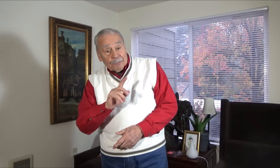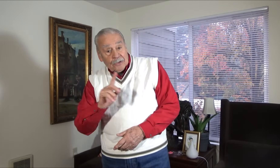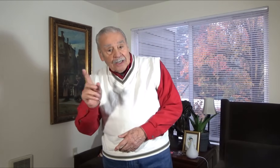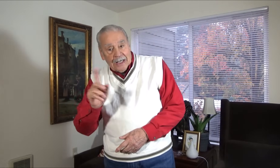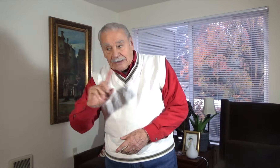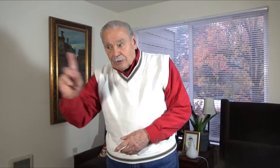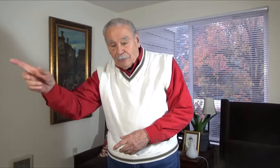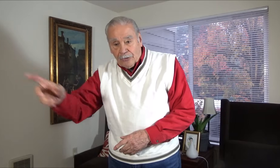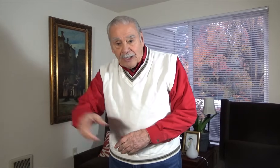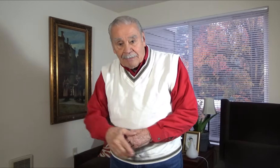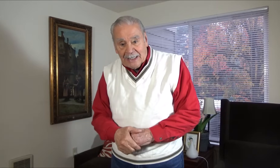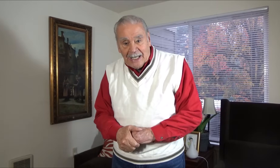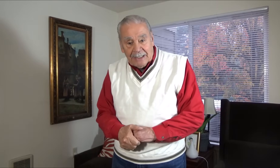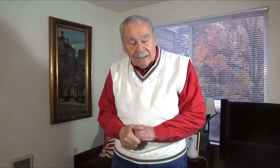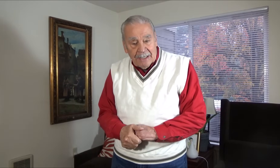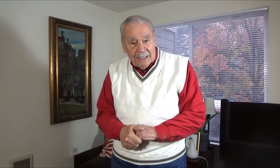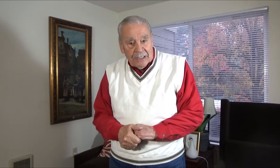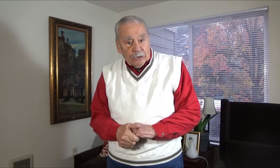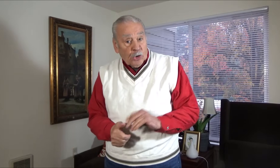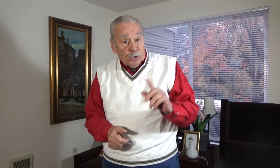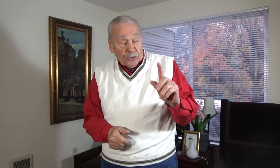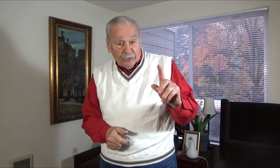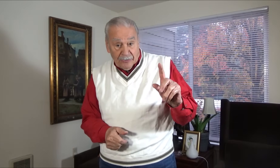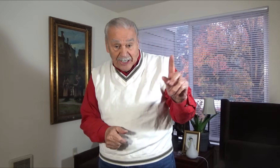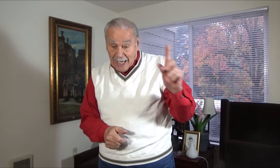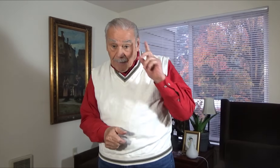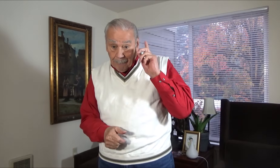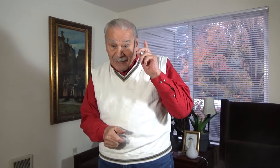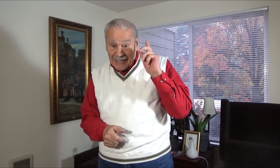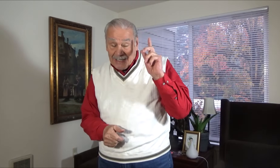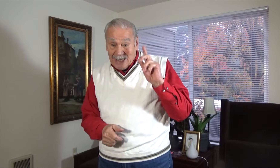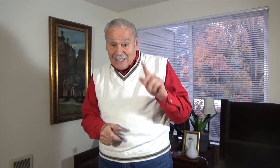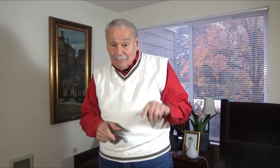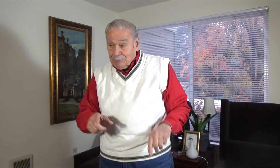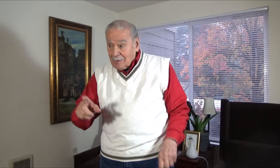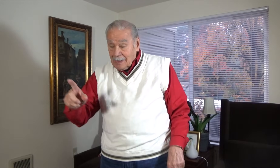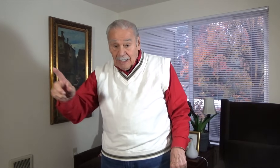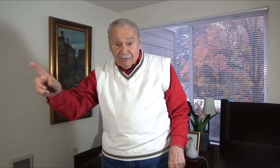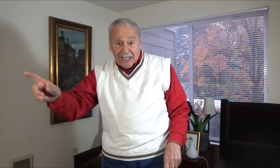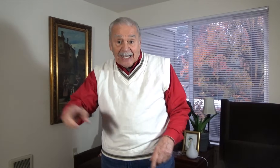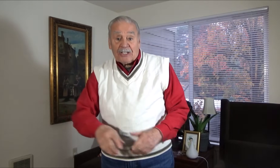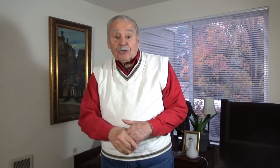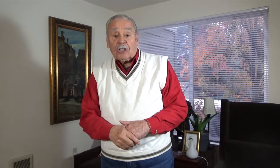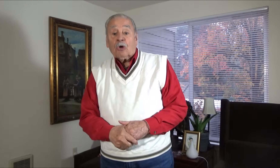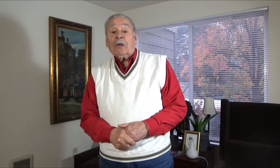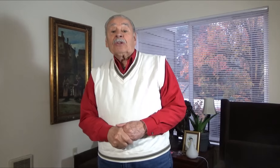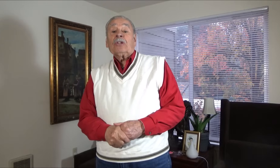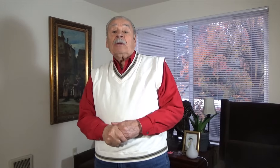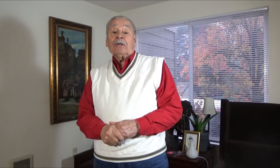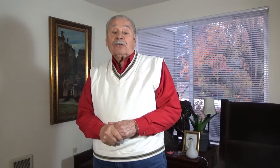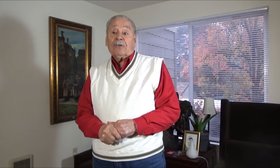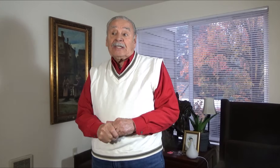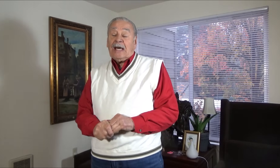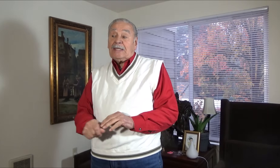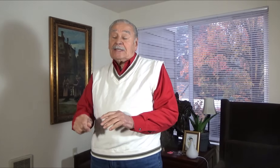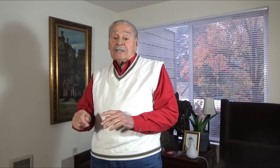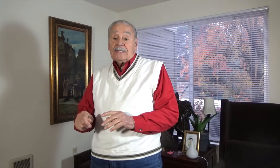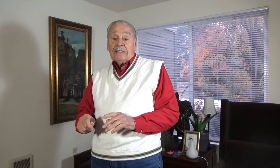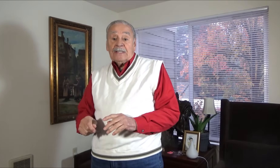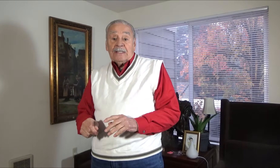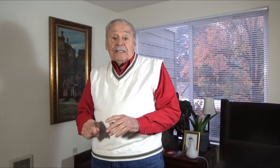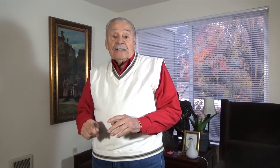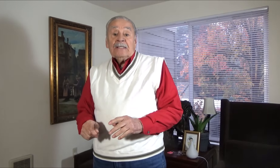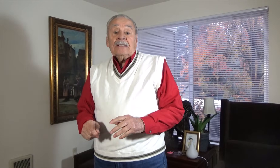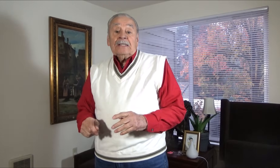sea, el triunfo de Milei no justifica para nada el fracaso del gobierno de Alberto Fernández,